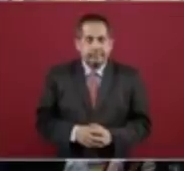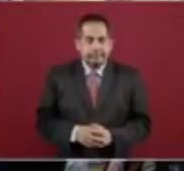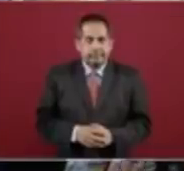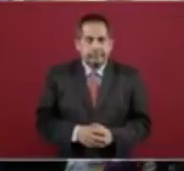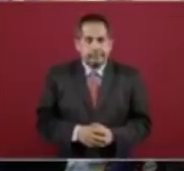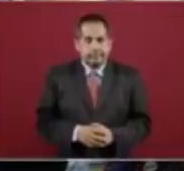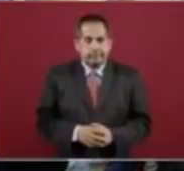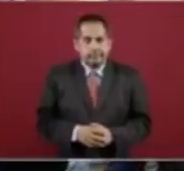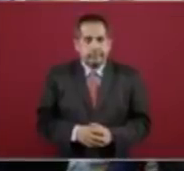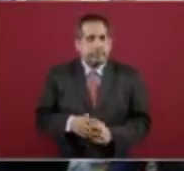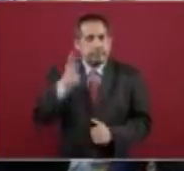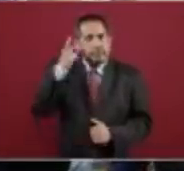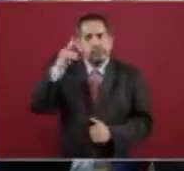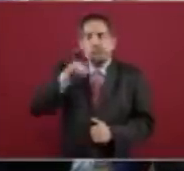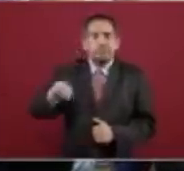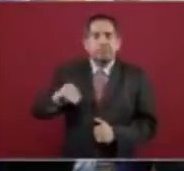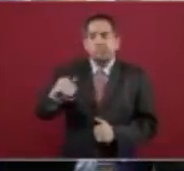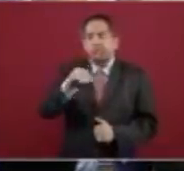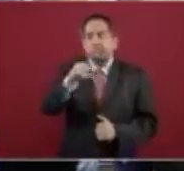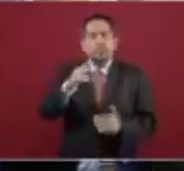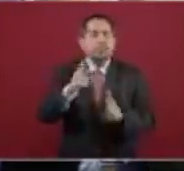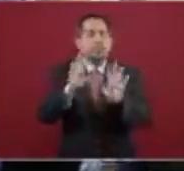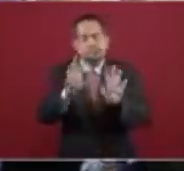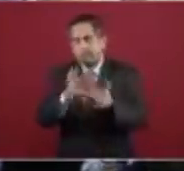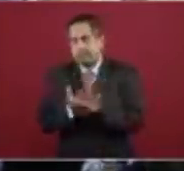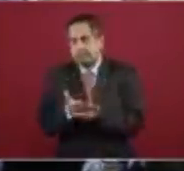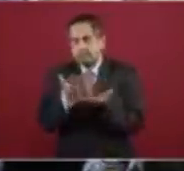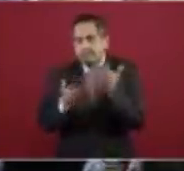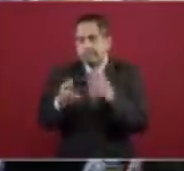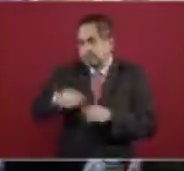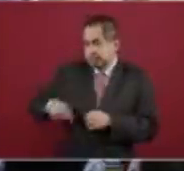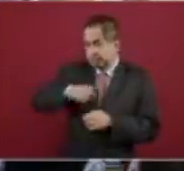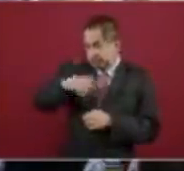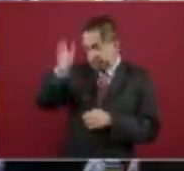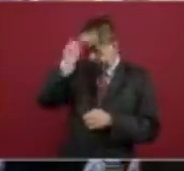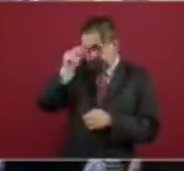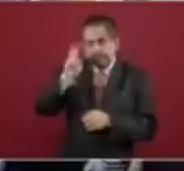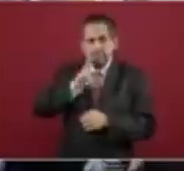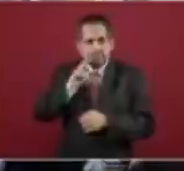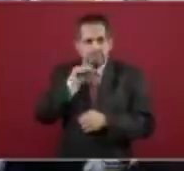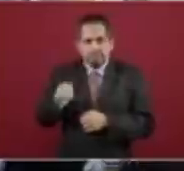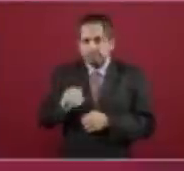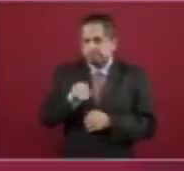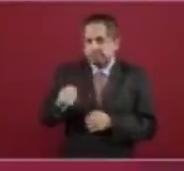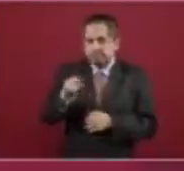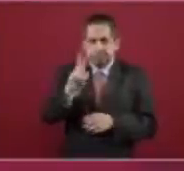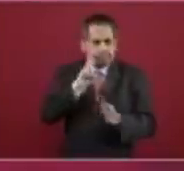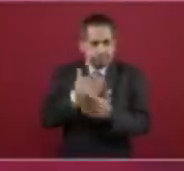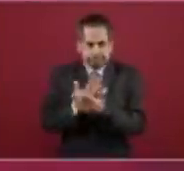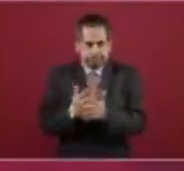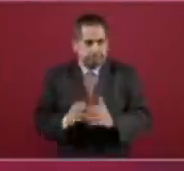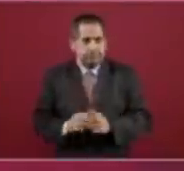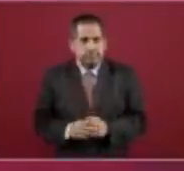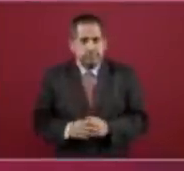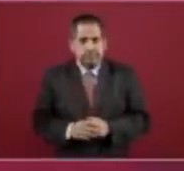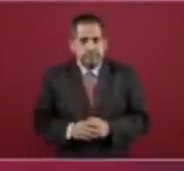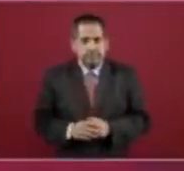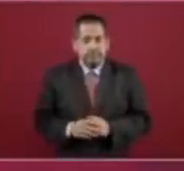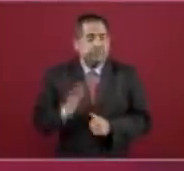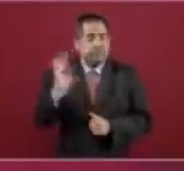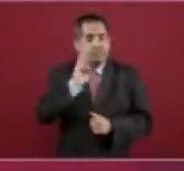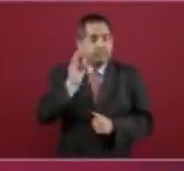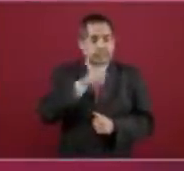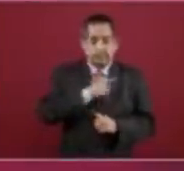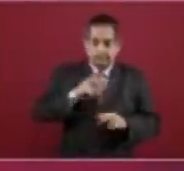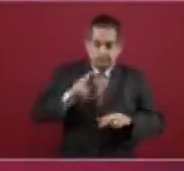La gira va a depender del acuerdo. Si se tiene que ir a